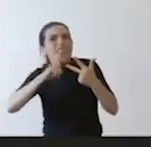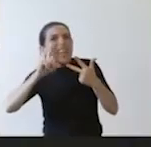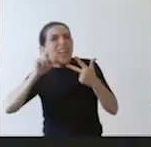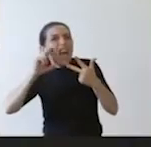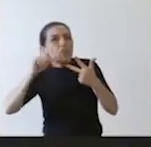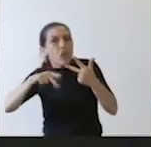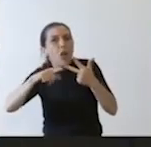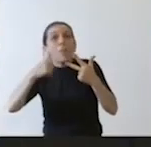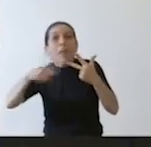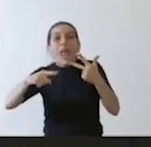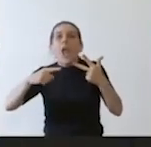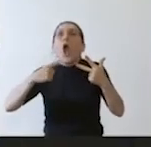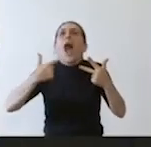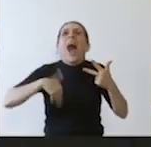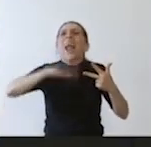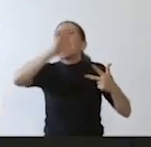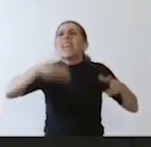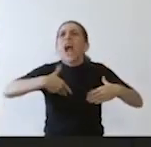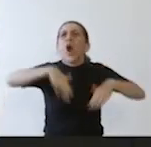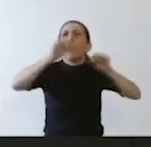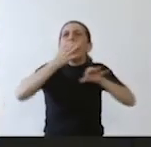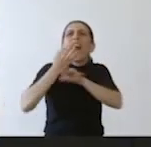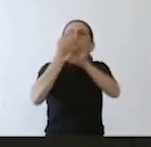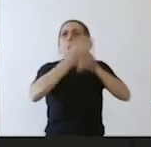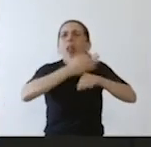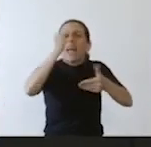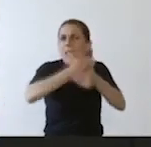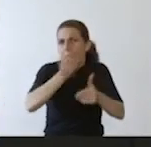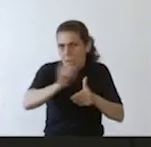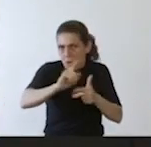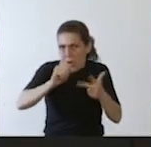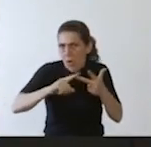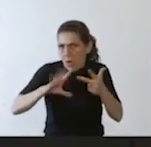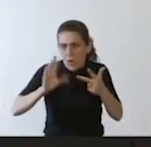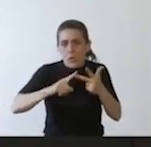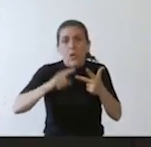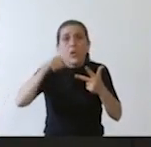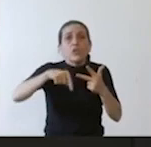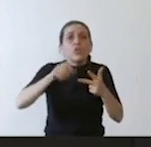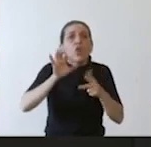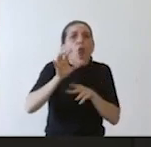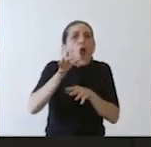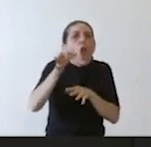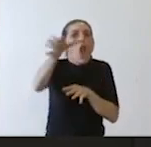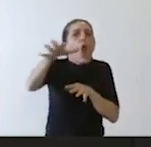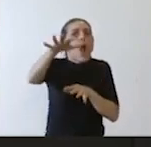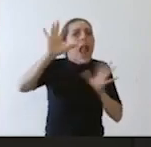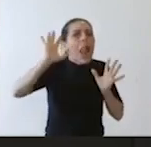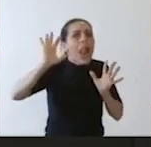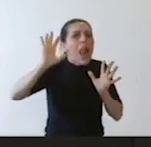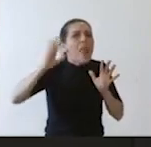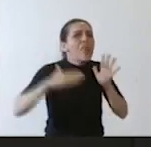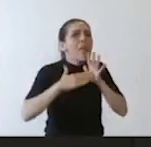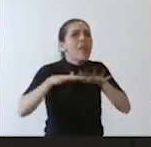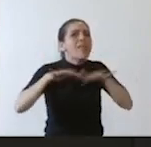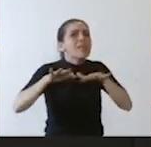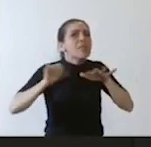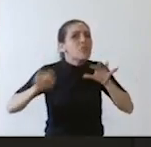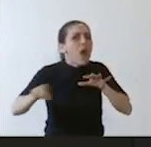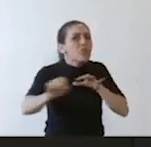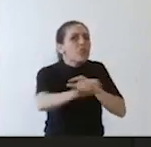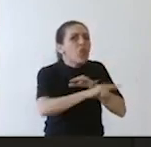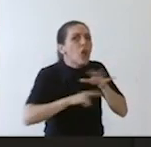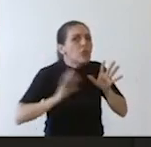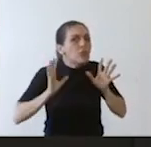ser nivel nacional. Se están implementando las estrategias en esta etapa a nivel local en función de la situación de cada una de